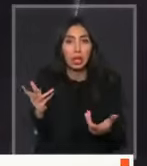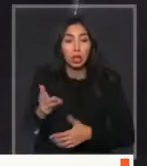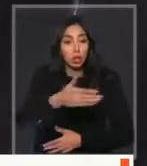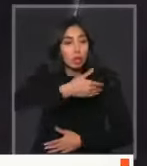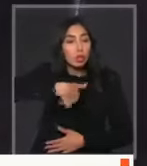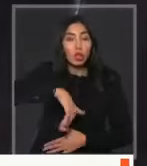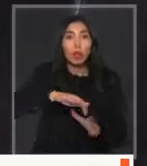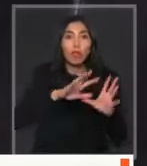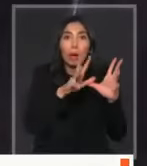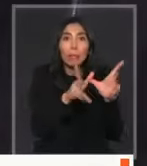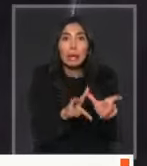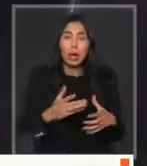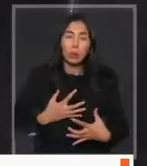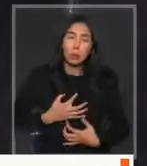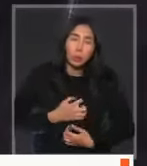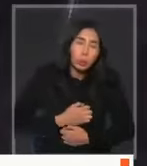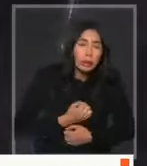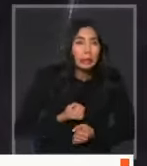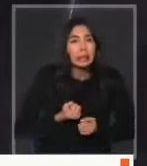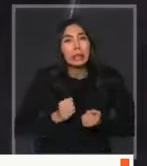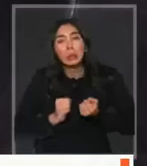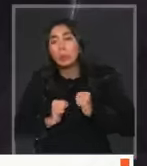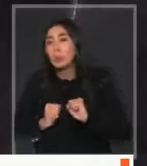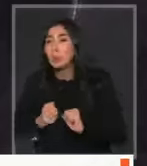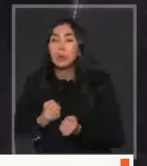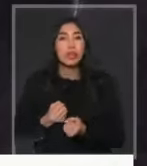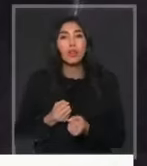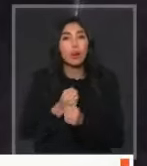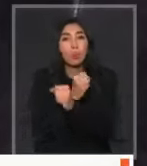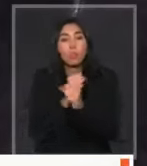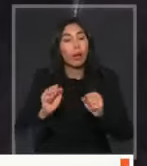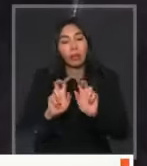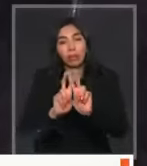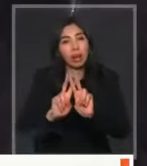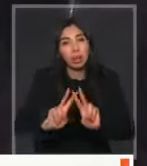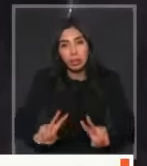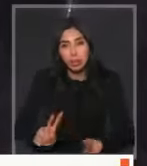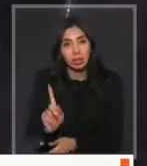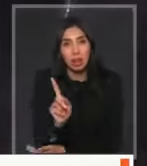consternados, estamos angustiados, con una sensación de intranquilidad